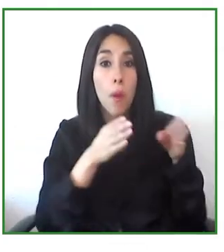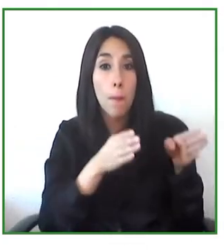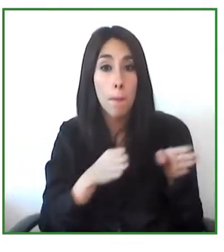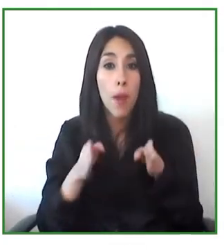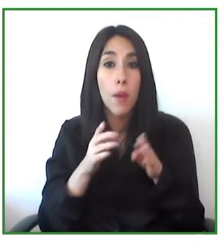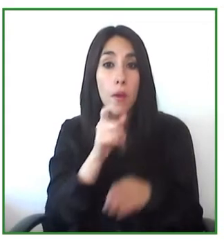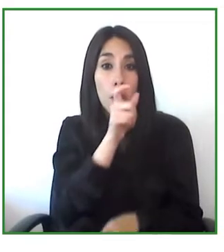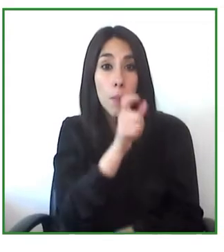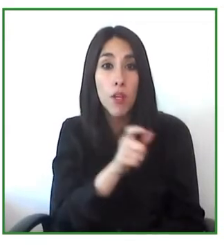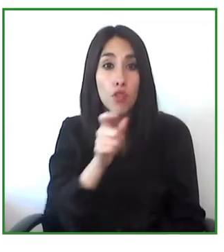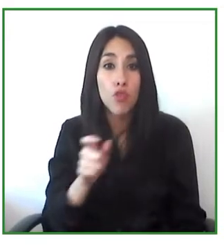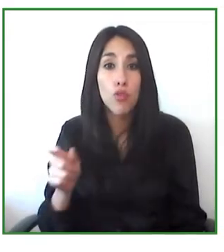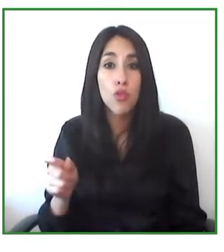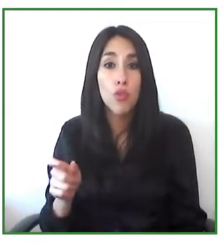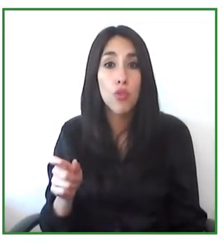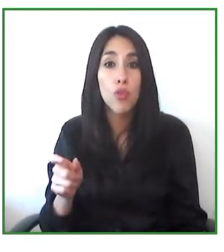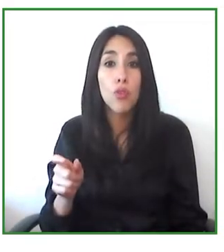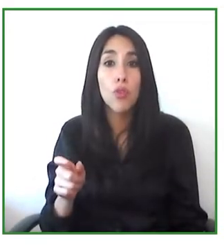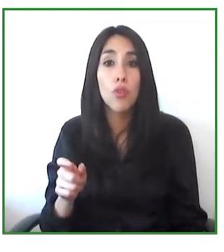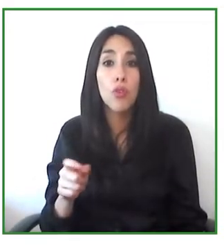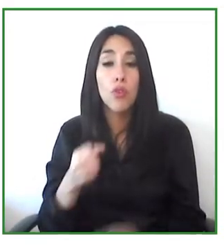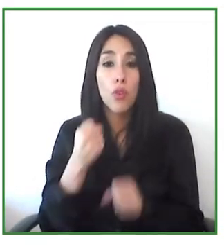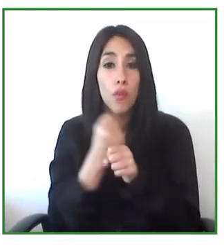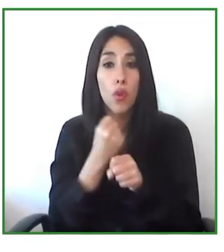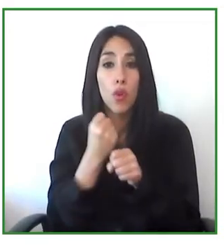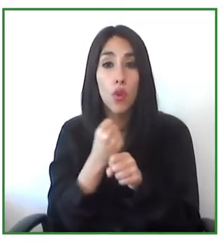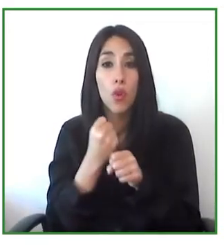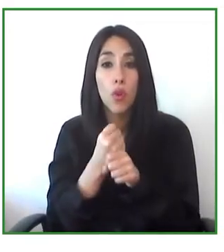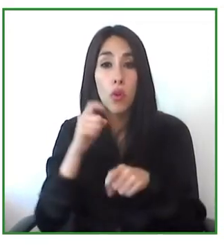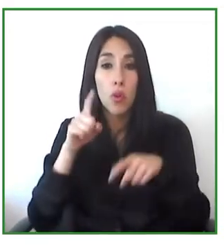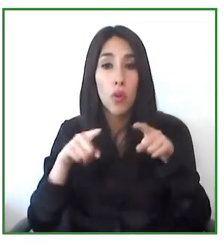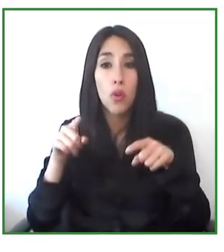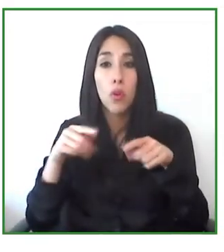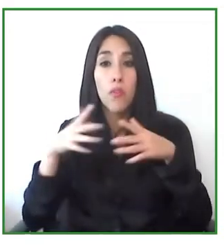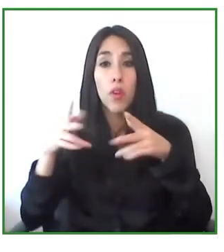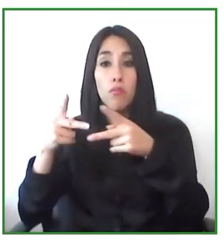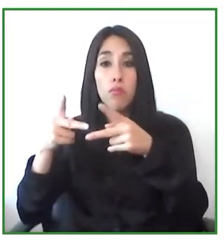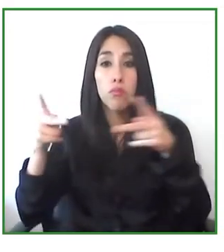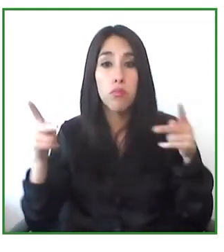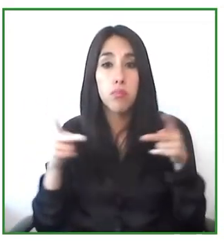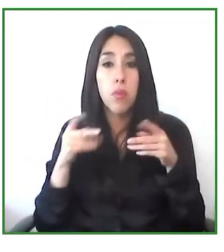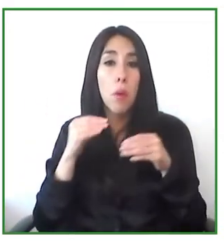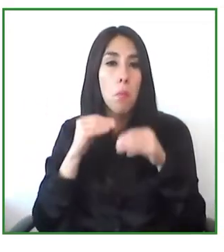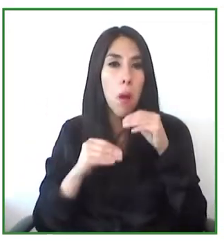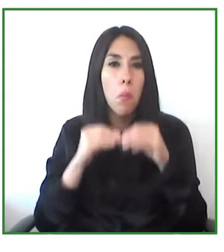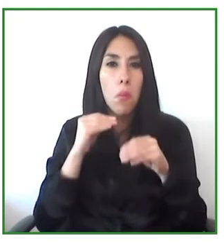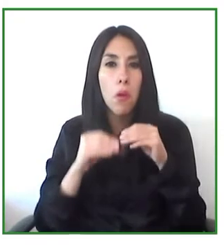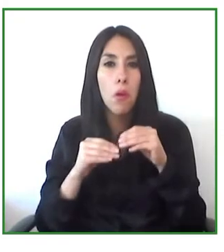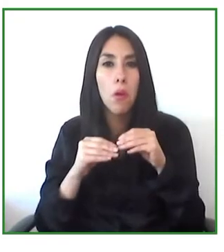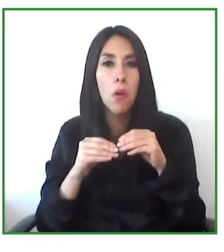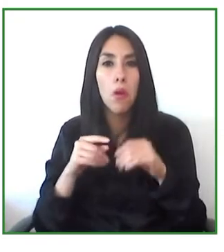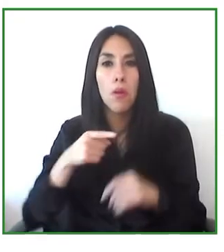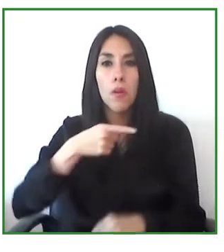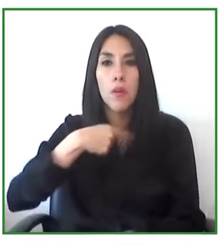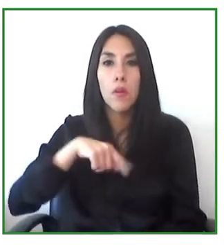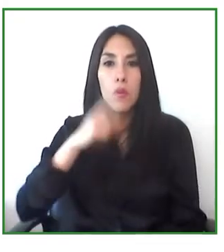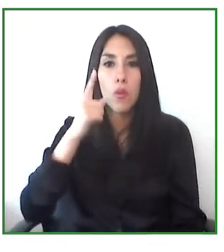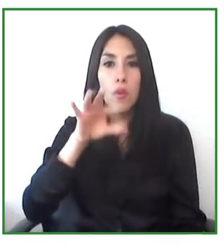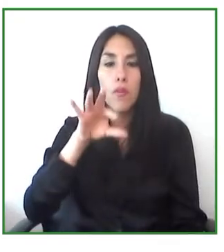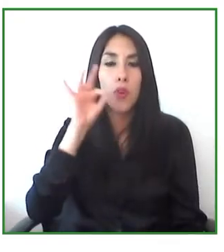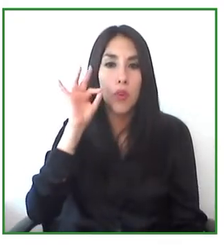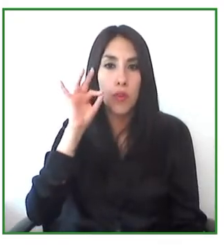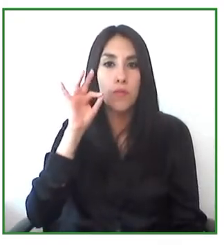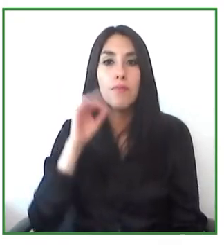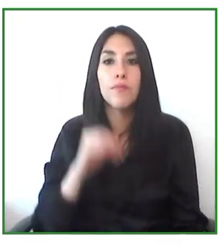no hay áreas en las que están con problemas, y vamos a implementar también ahí el uso de Blimey para